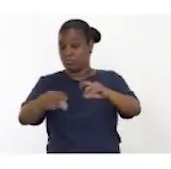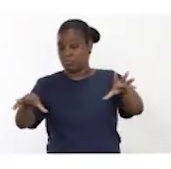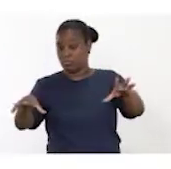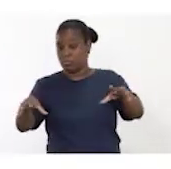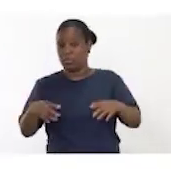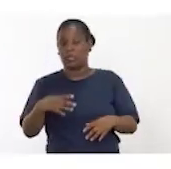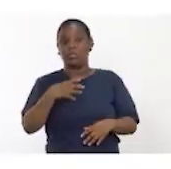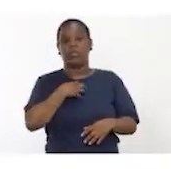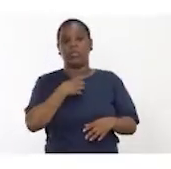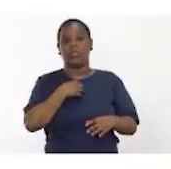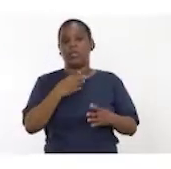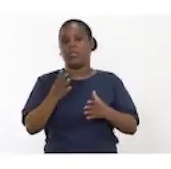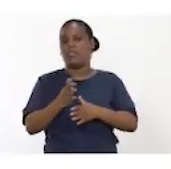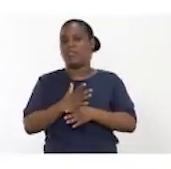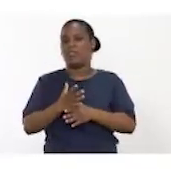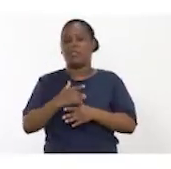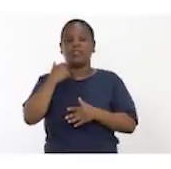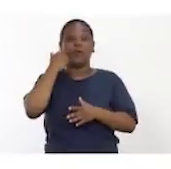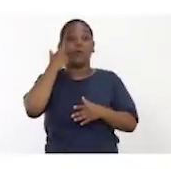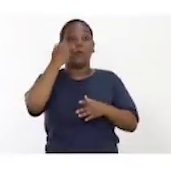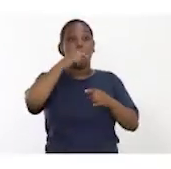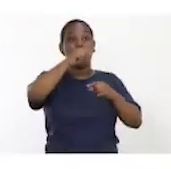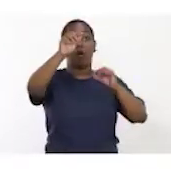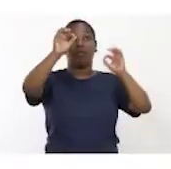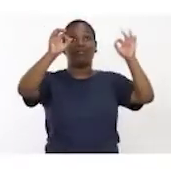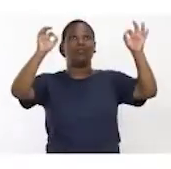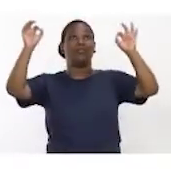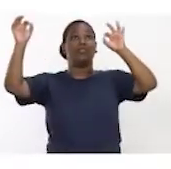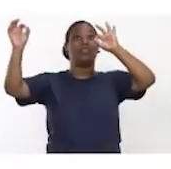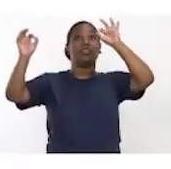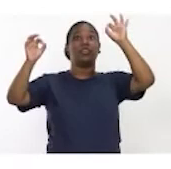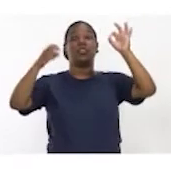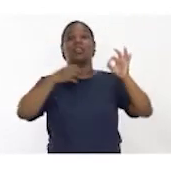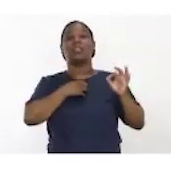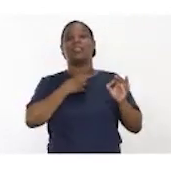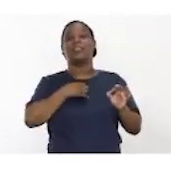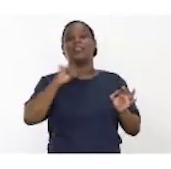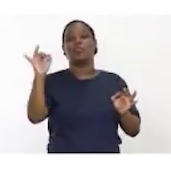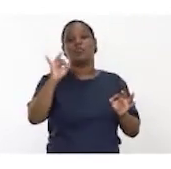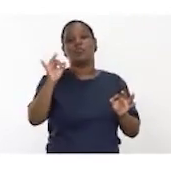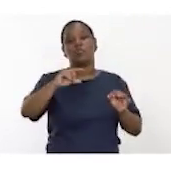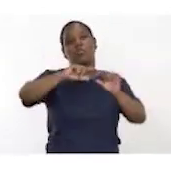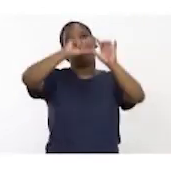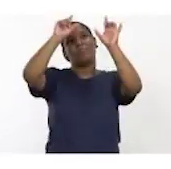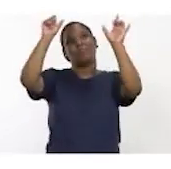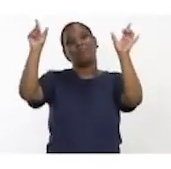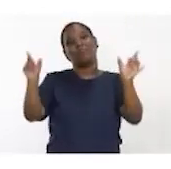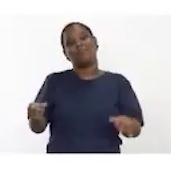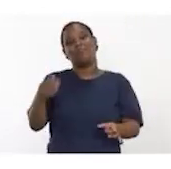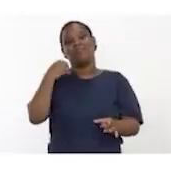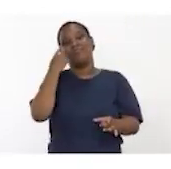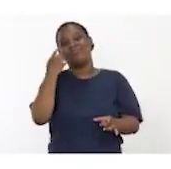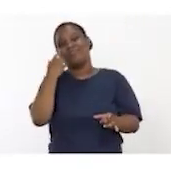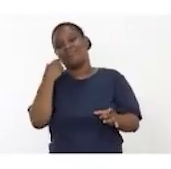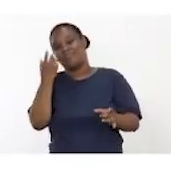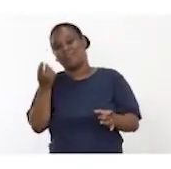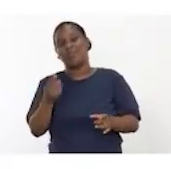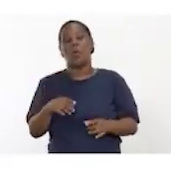se obtienen diferentes colores que coinciden con los 7 colores del arco iris o los colores